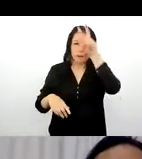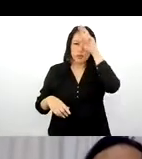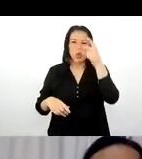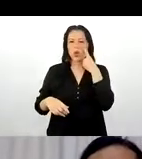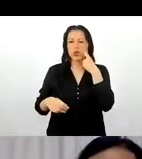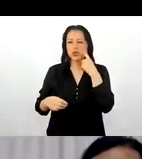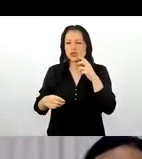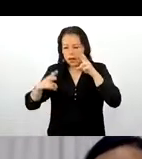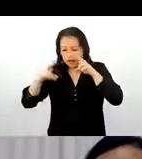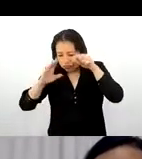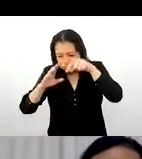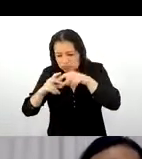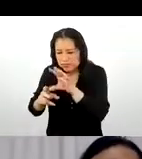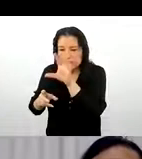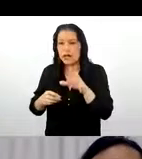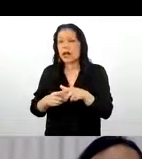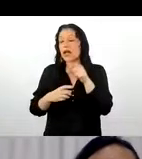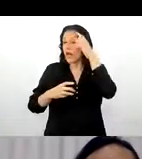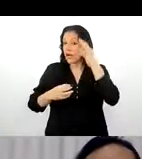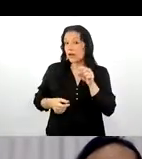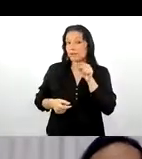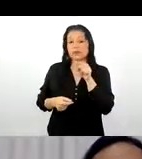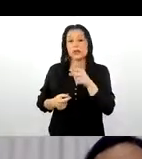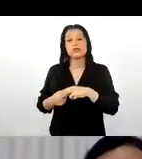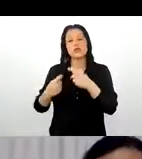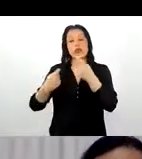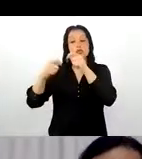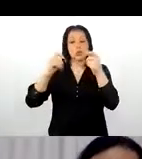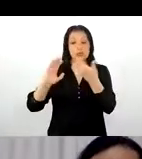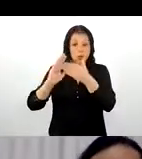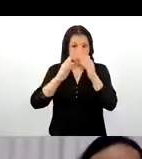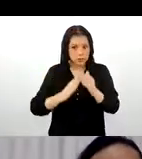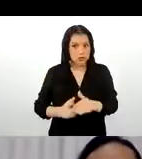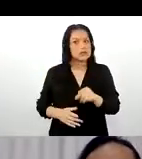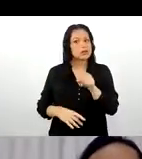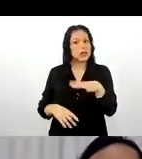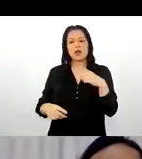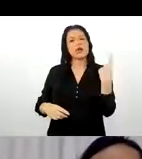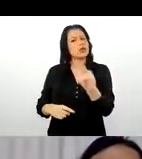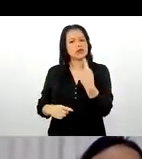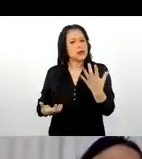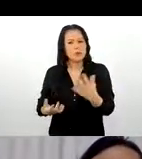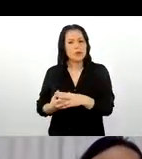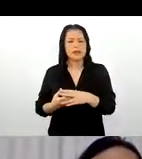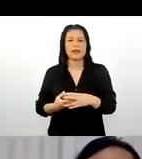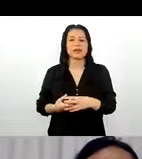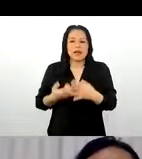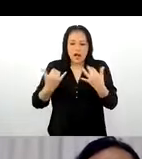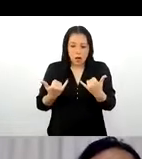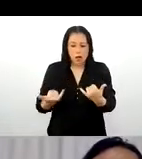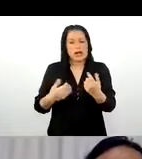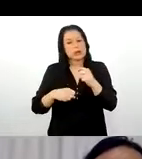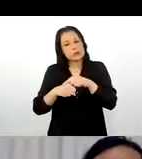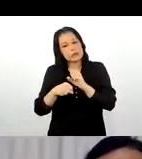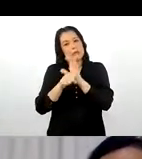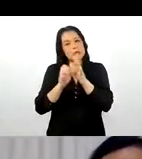explorarlo y compartirlo, ¿no? Creemos que esto, el turismo comunitario, no solamente debe calzar ahora en un contexto post